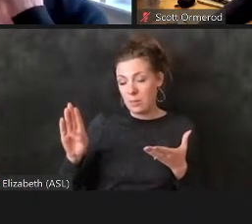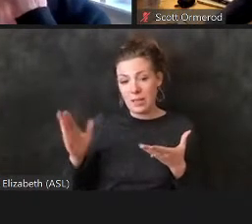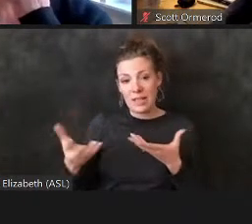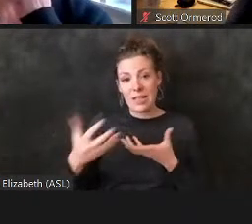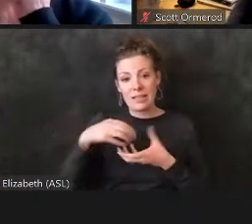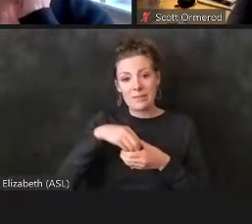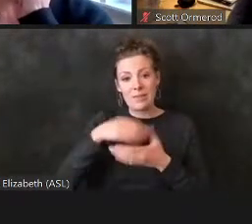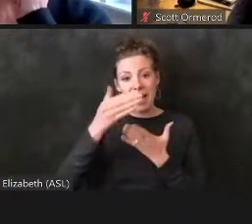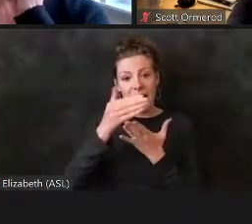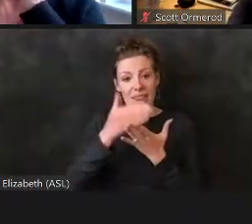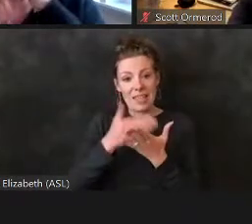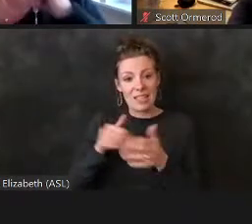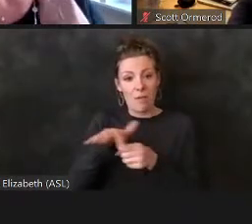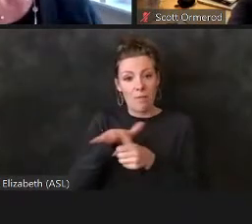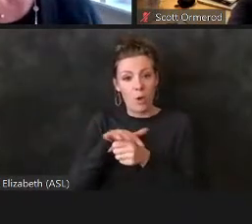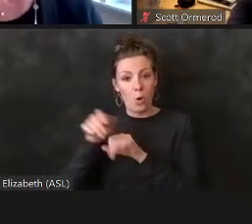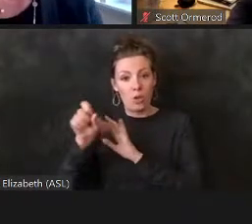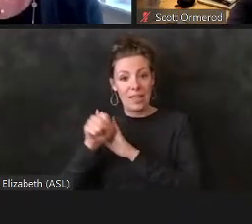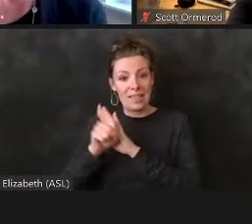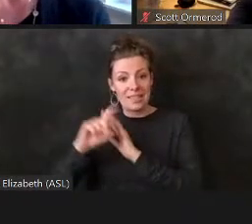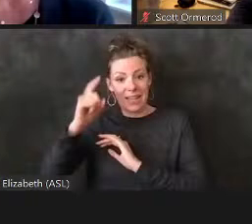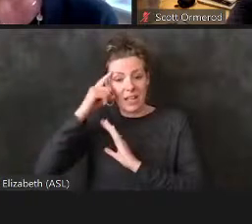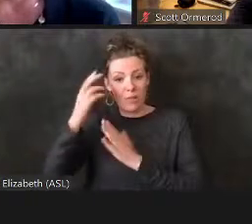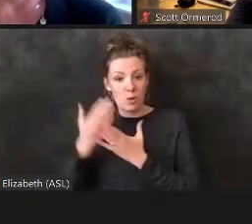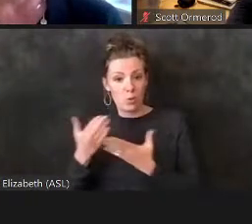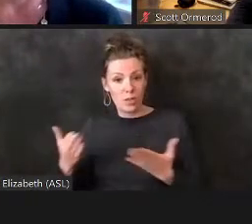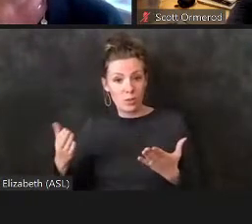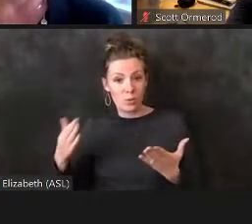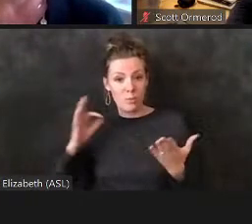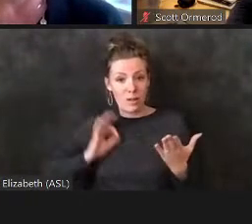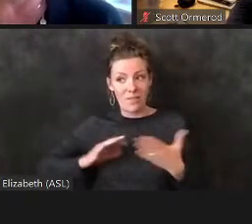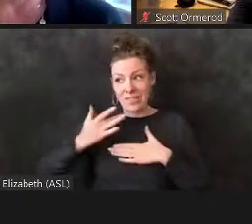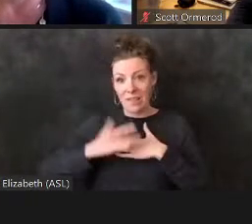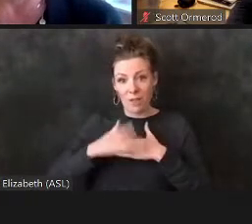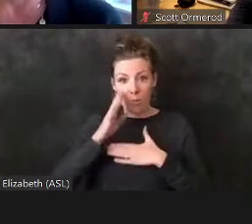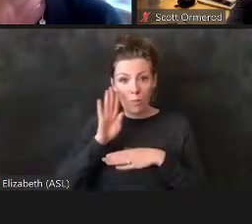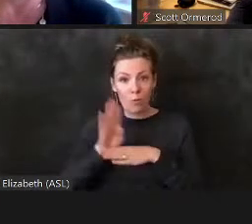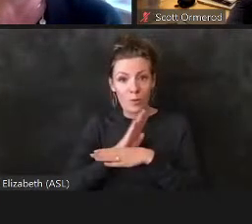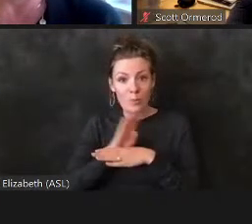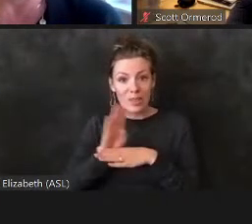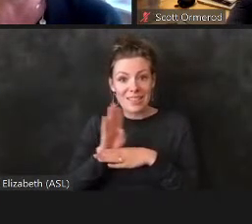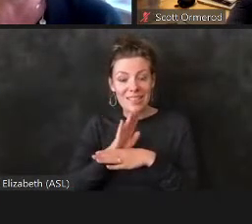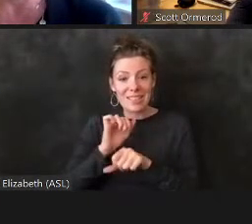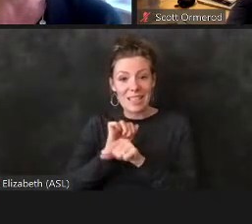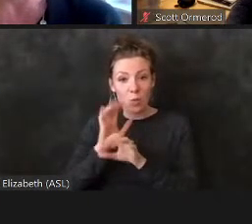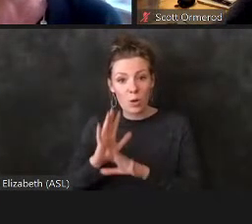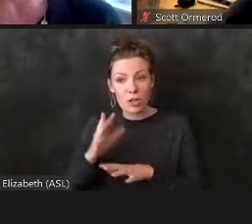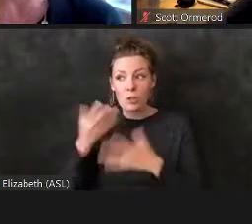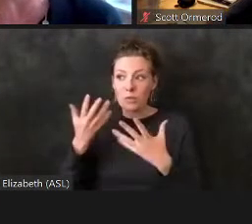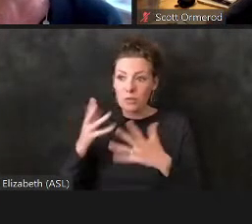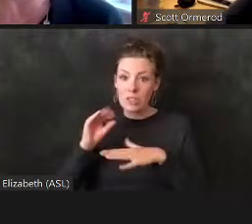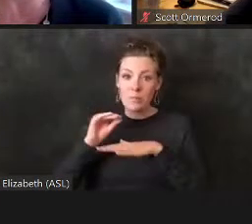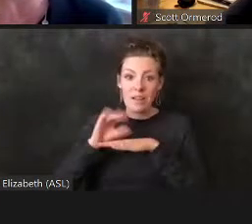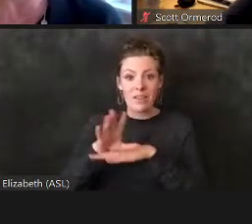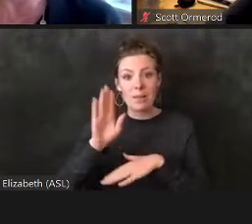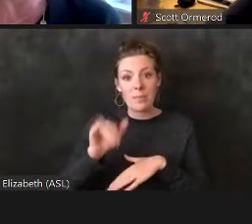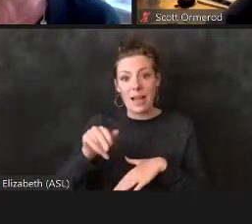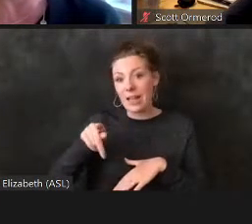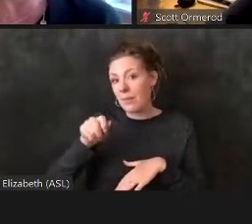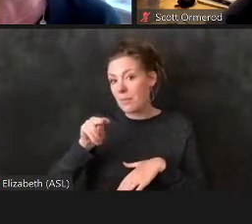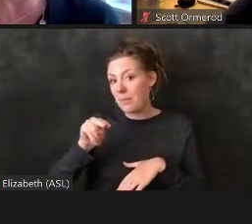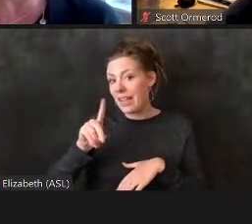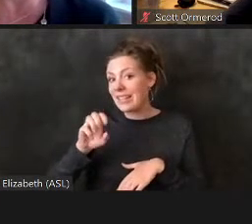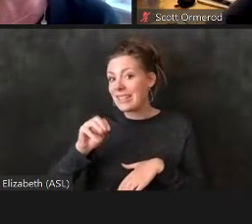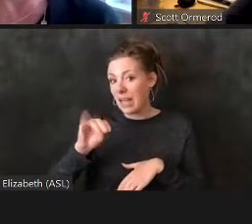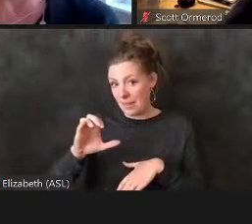Acompañándonos con los del estado y los recursos y los beneficios que están disponibles para negocios y para todos que se les ha